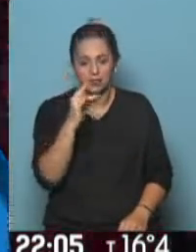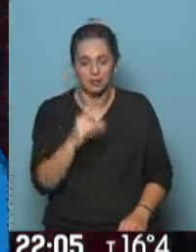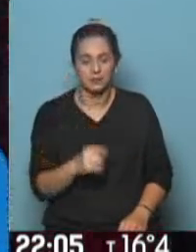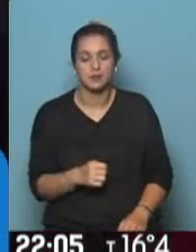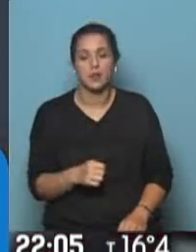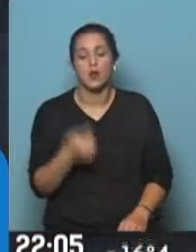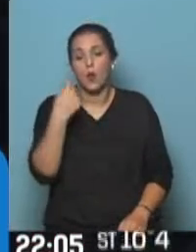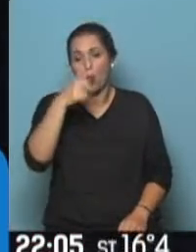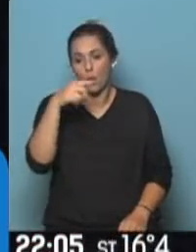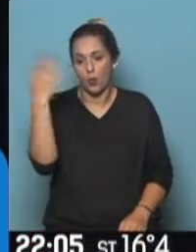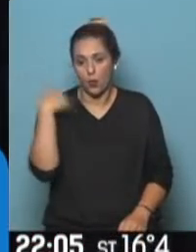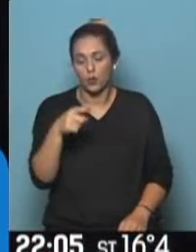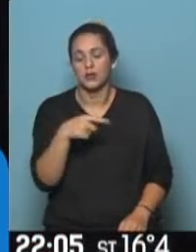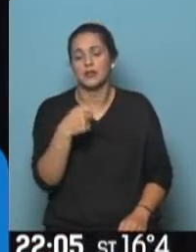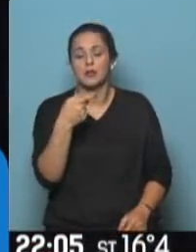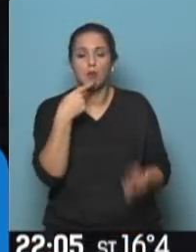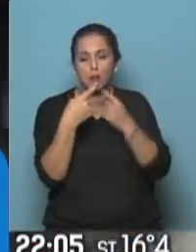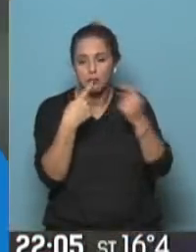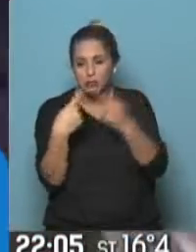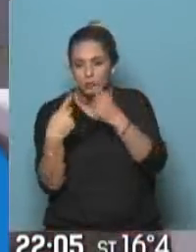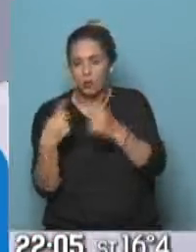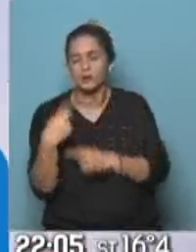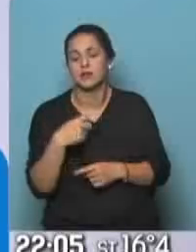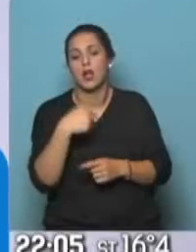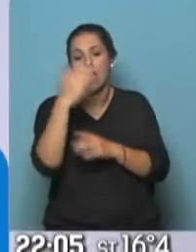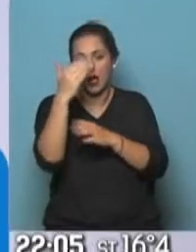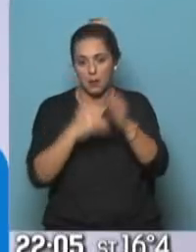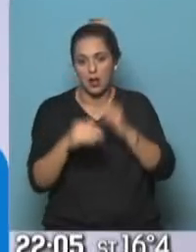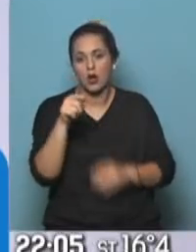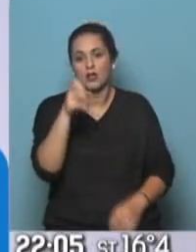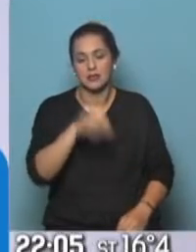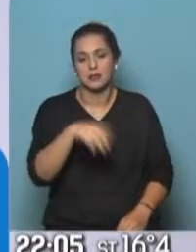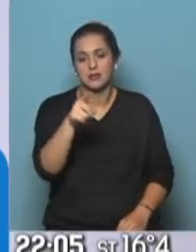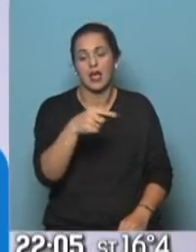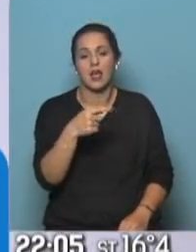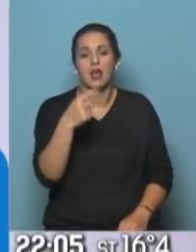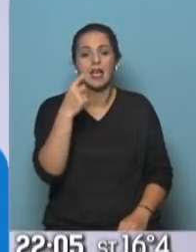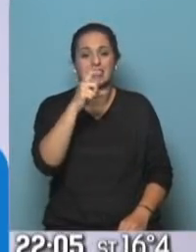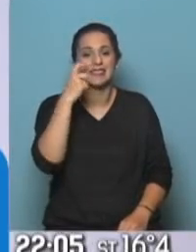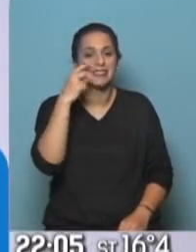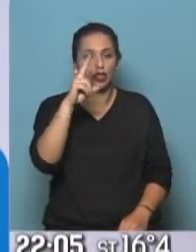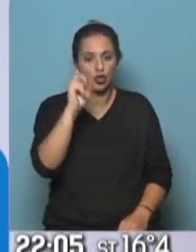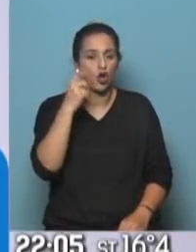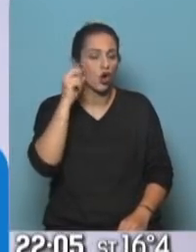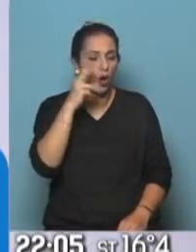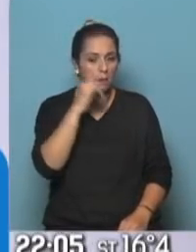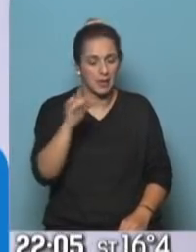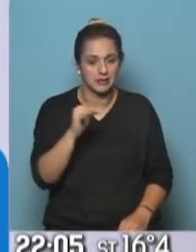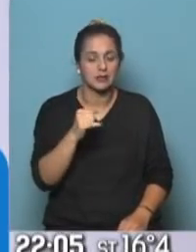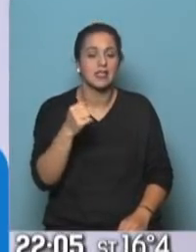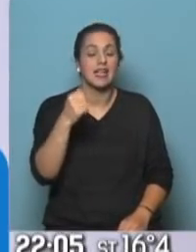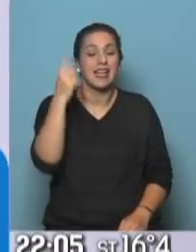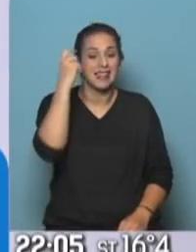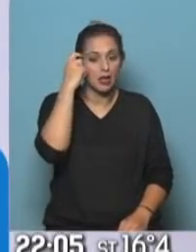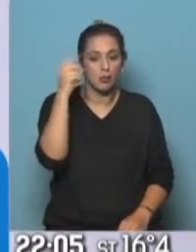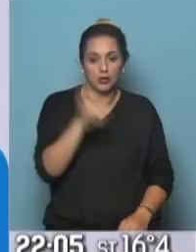De acuerdo al último sondeo de Datafolha, por detrás de Bolsonaro se sitúan el laborista Ciro Gomes, cuya intención de voto saltó del 10